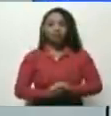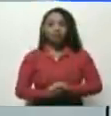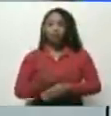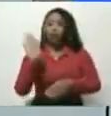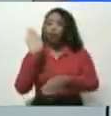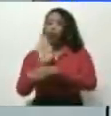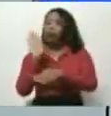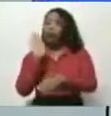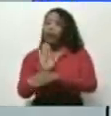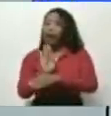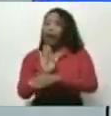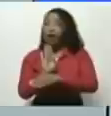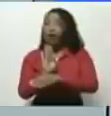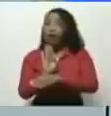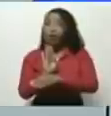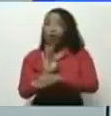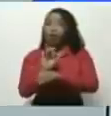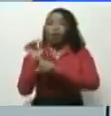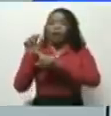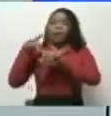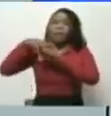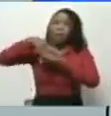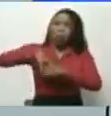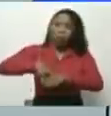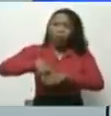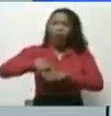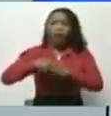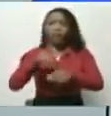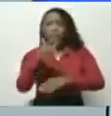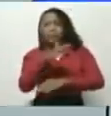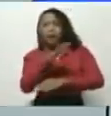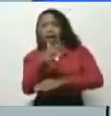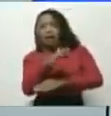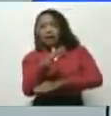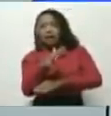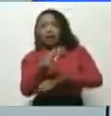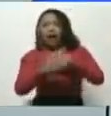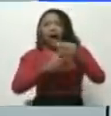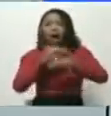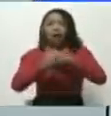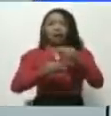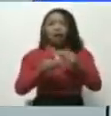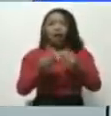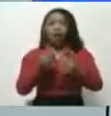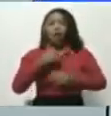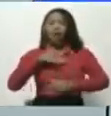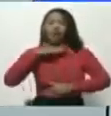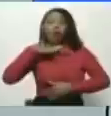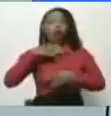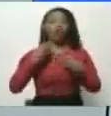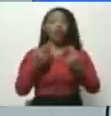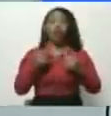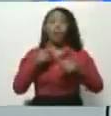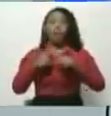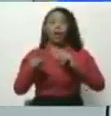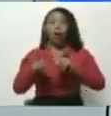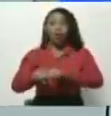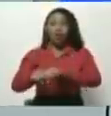Cuidado con explotaciones que aparentemente producen mucho dinero, pero que destruyen la